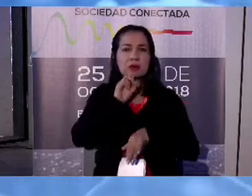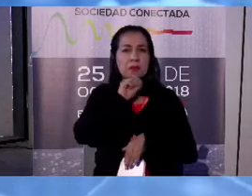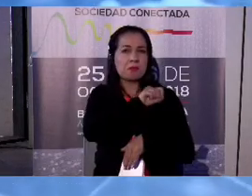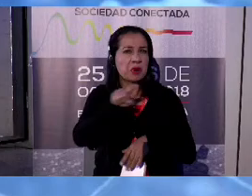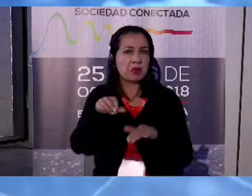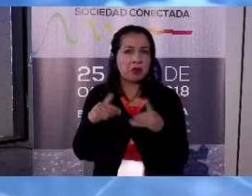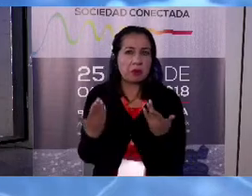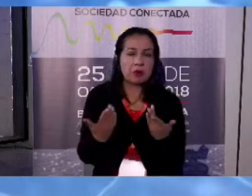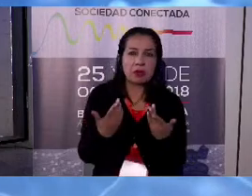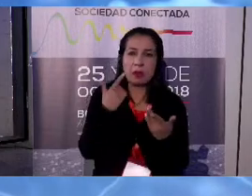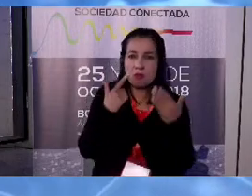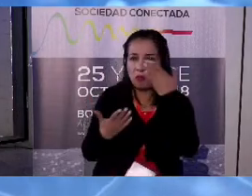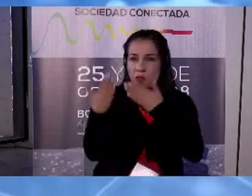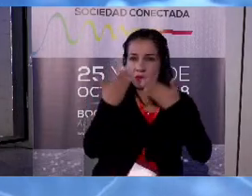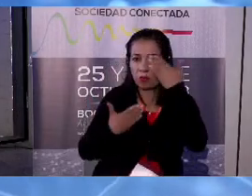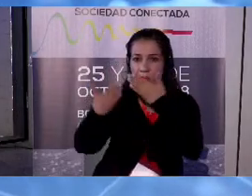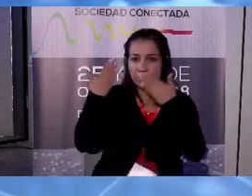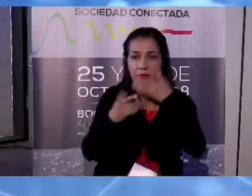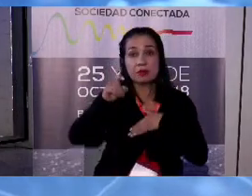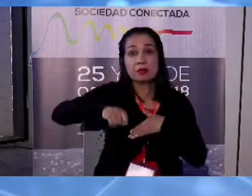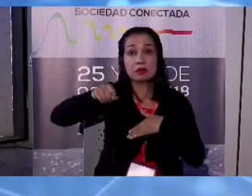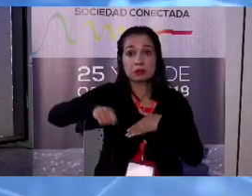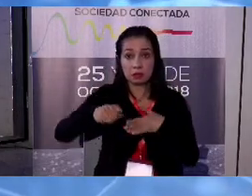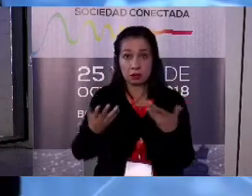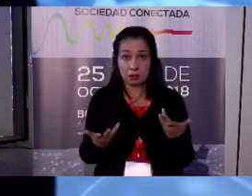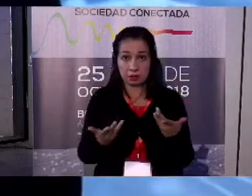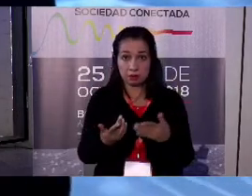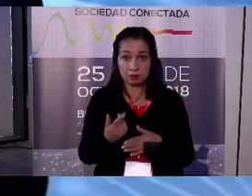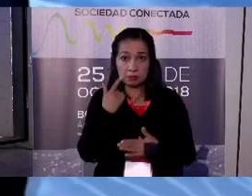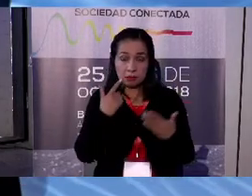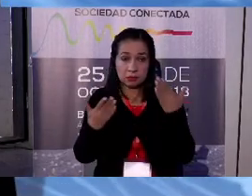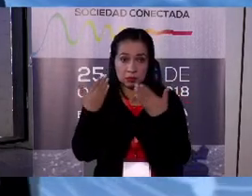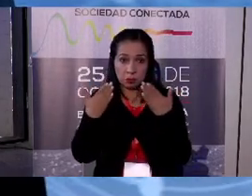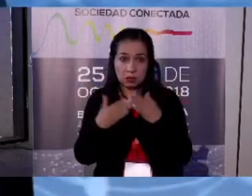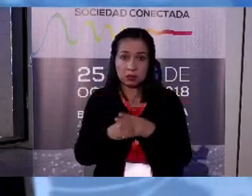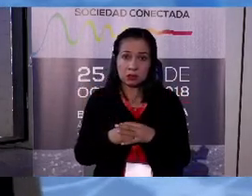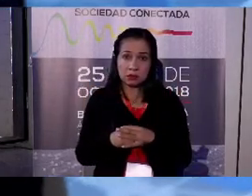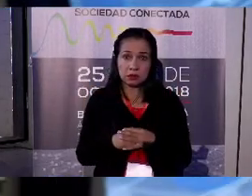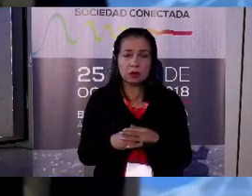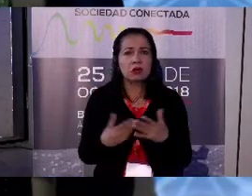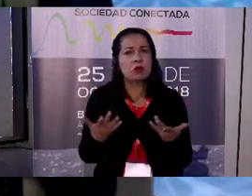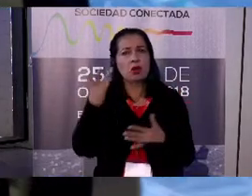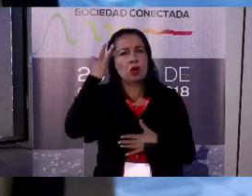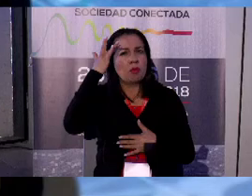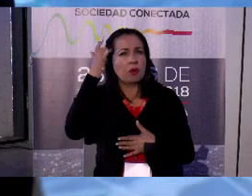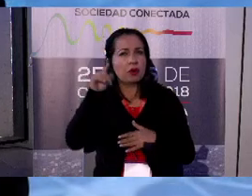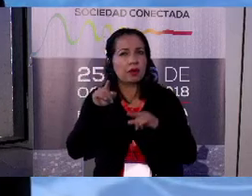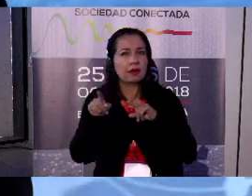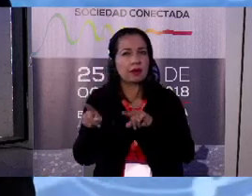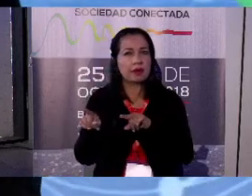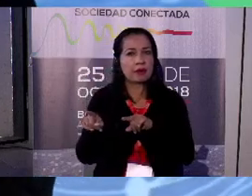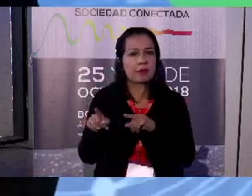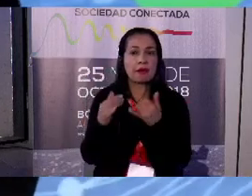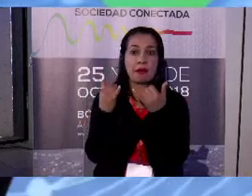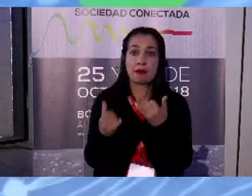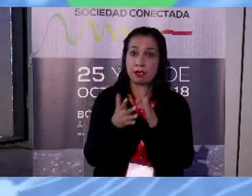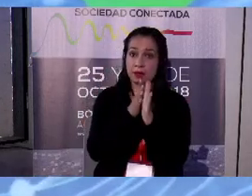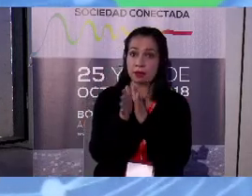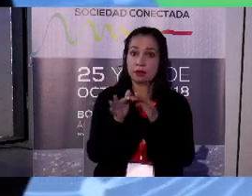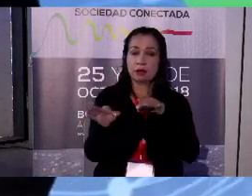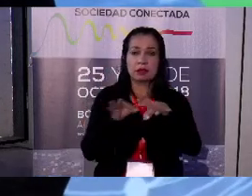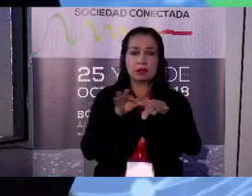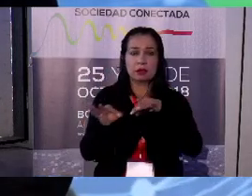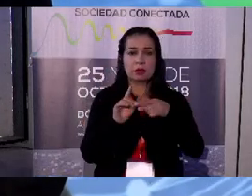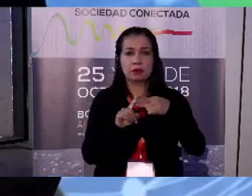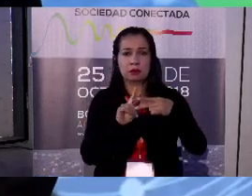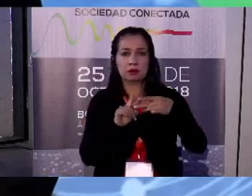las simulaciones las necesitamos y por qué les voy a dar tres